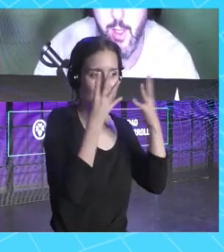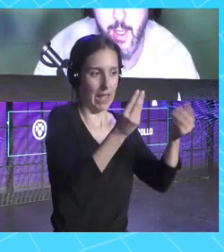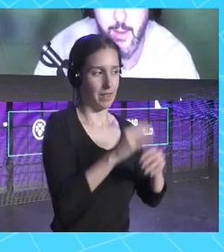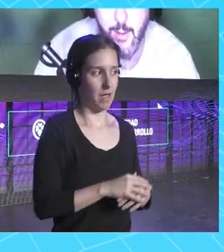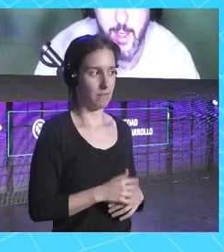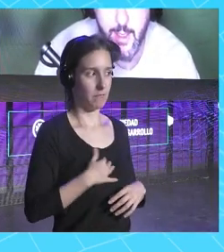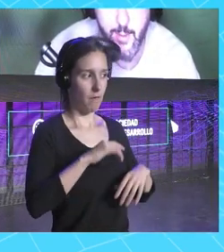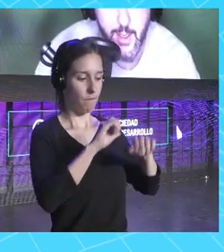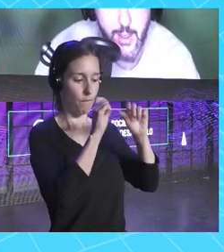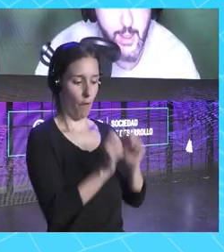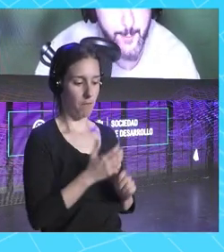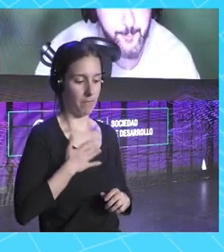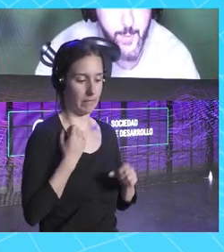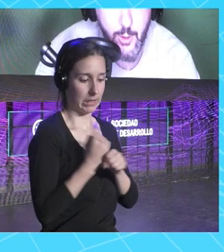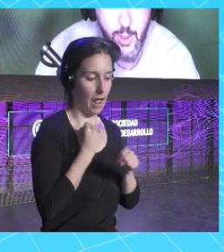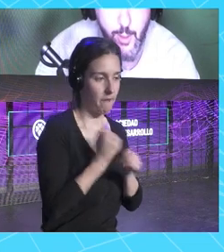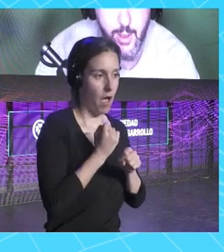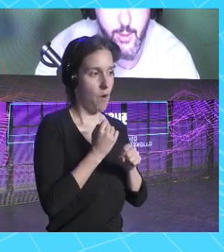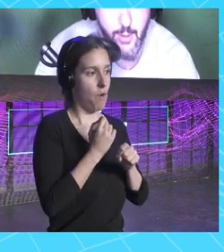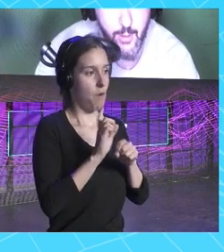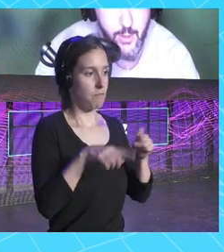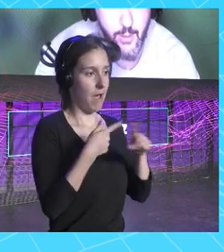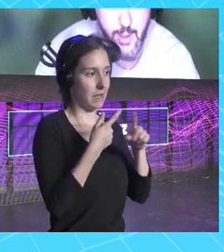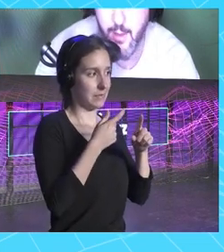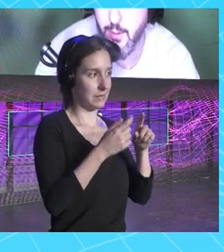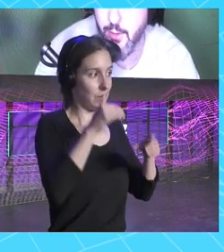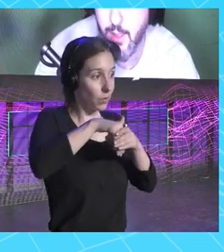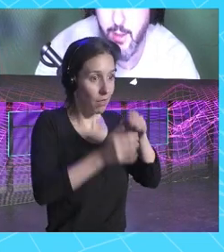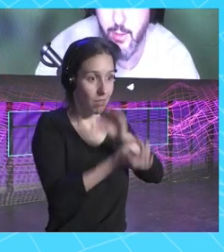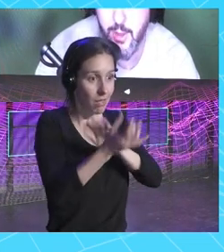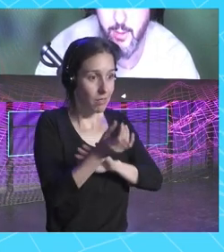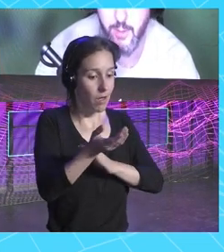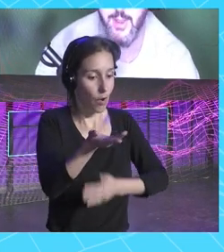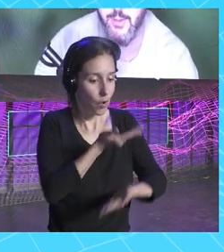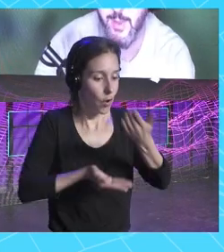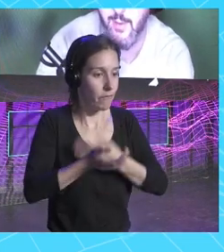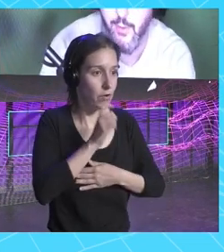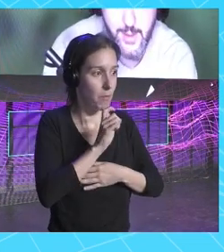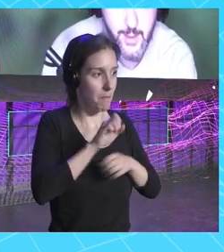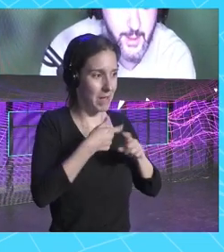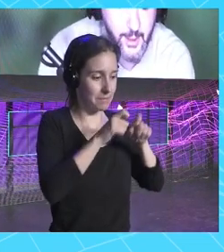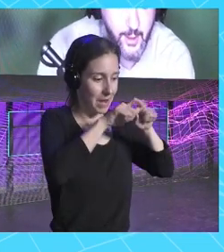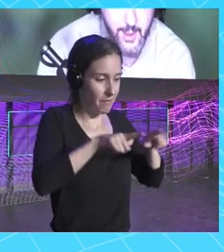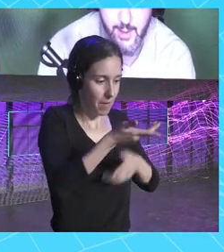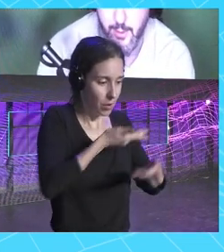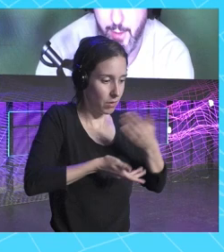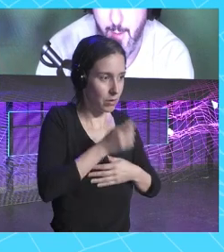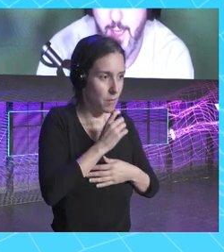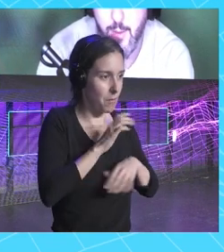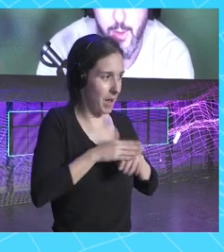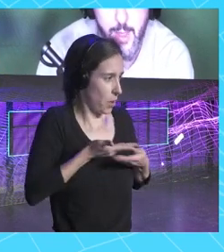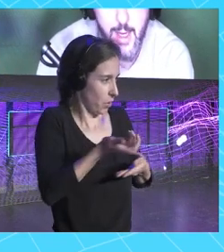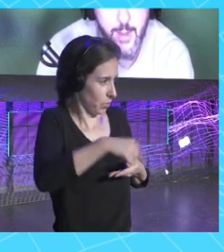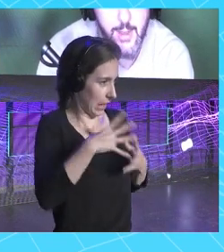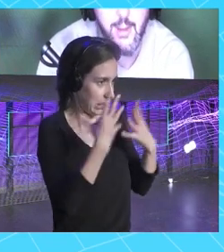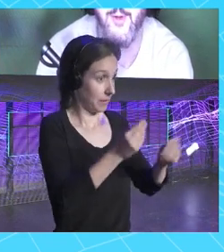yo la manera de trabajar y la manera de colaborar con con la creación de contenido y con las nuevas plataformas lo decía Mary